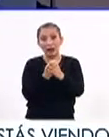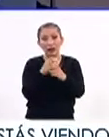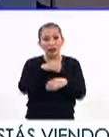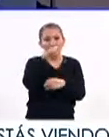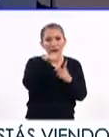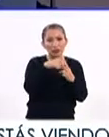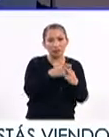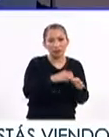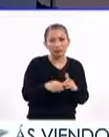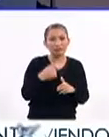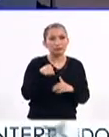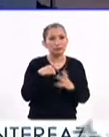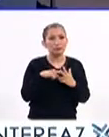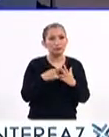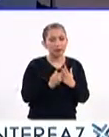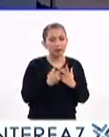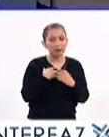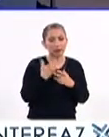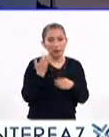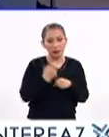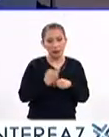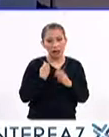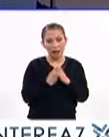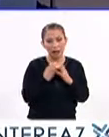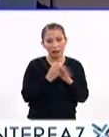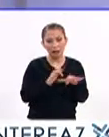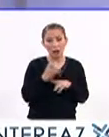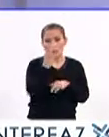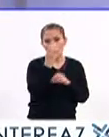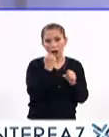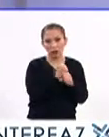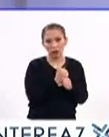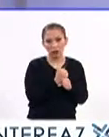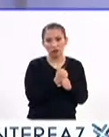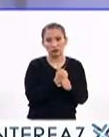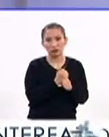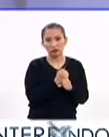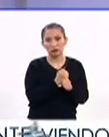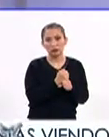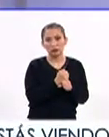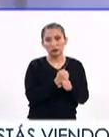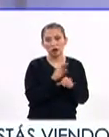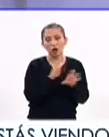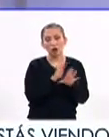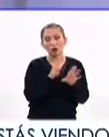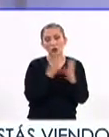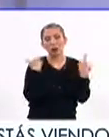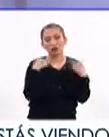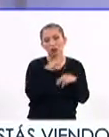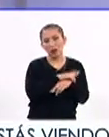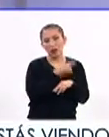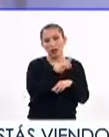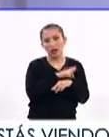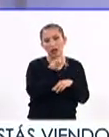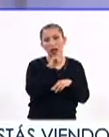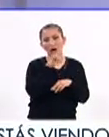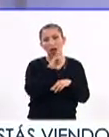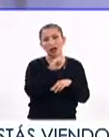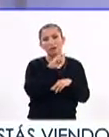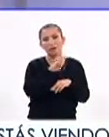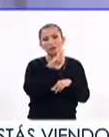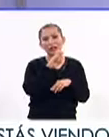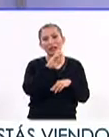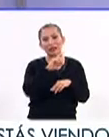empezaste a tocar piano? Yo empecé, me llevaron a mis primeras clases de piano a los 4 años y era con una maestra particular, la maestra Laura